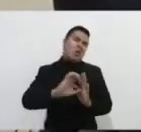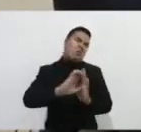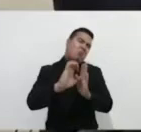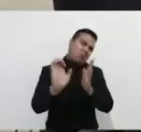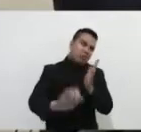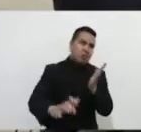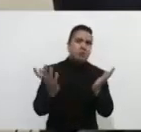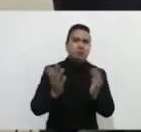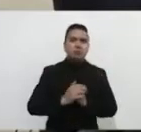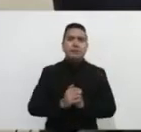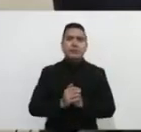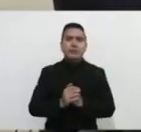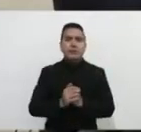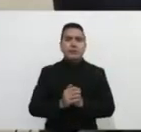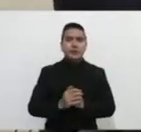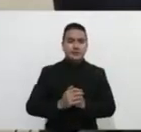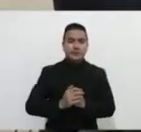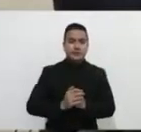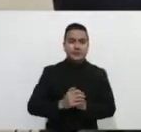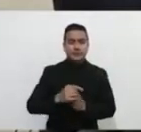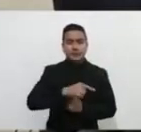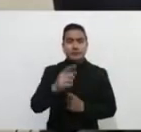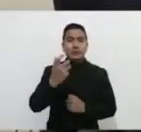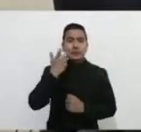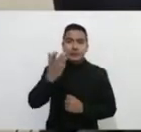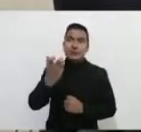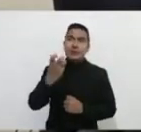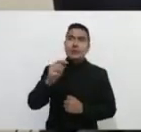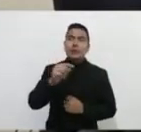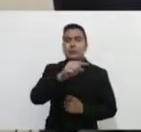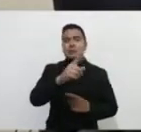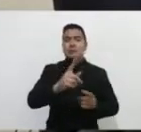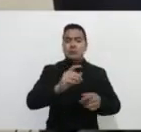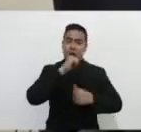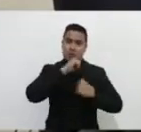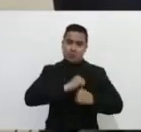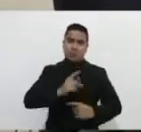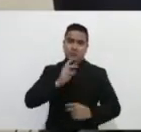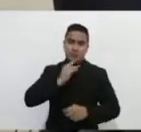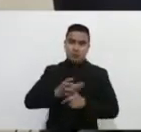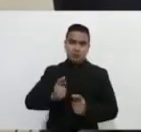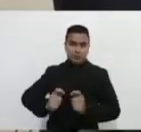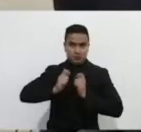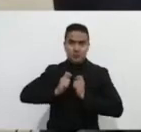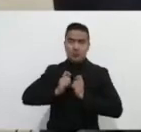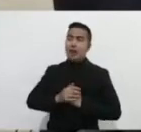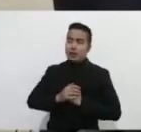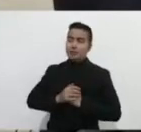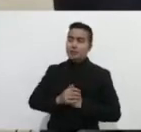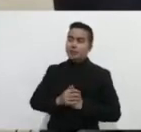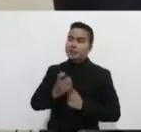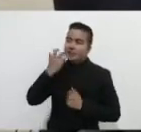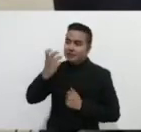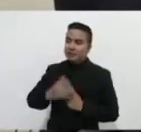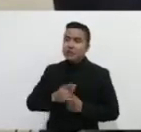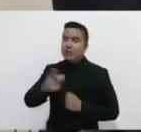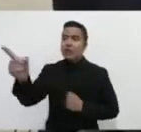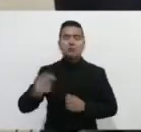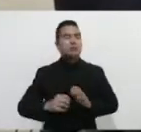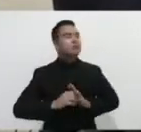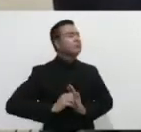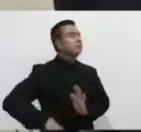serían, por ejemplo, si tú quieres estar participando por una candidatura, que entonces el partido político esconda